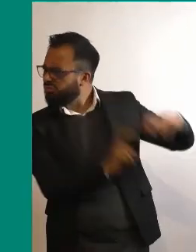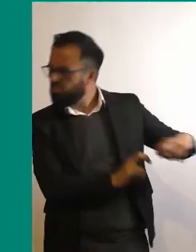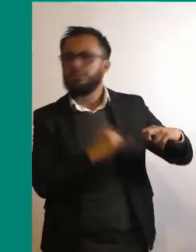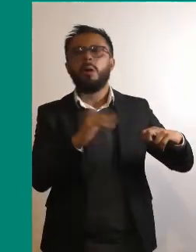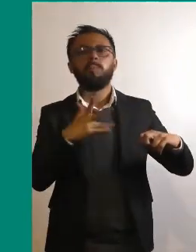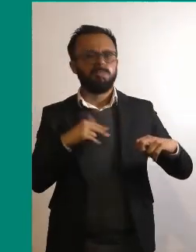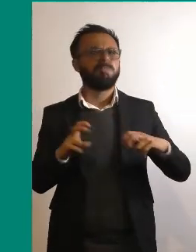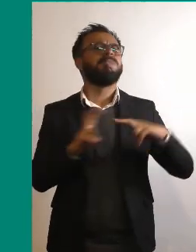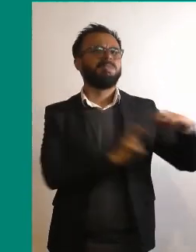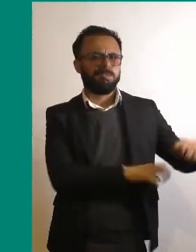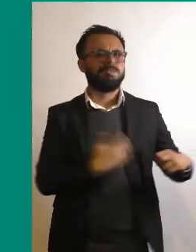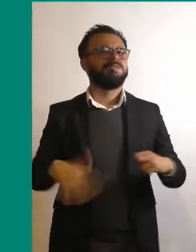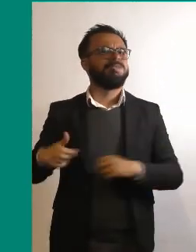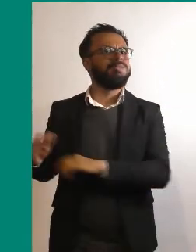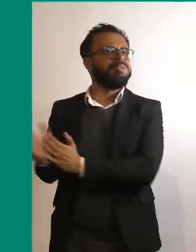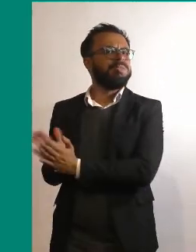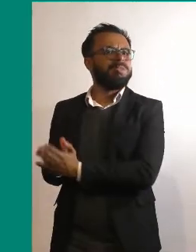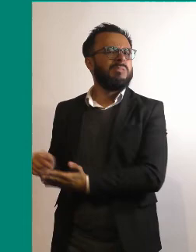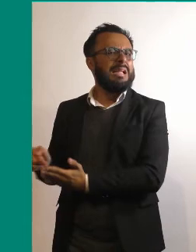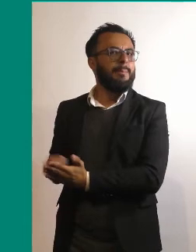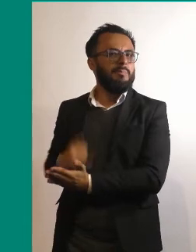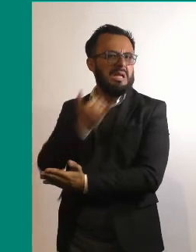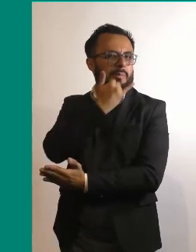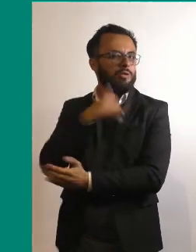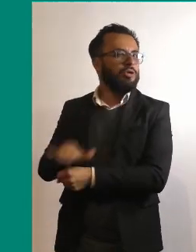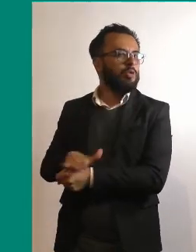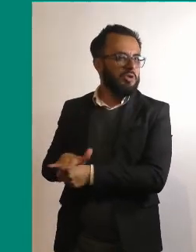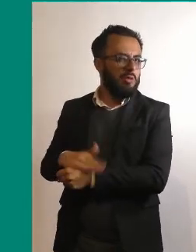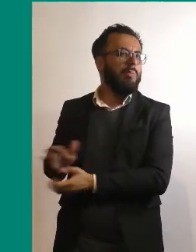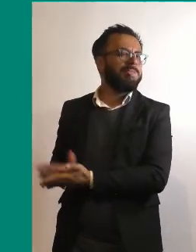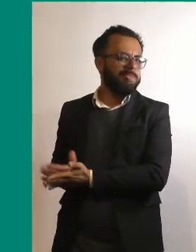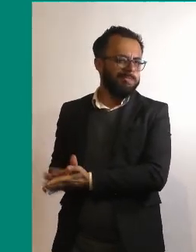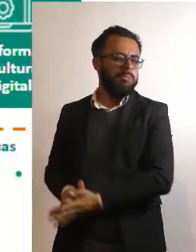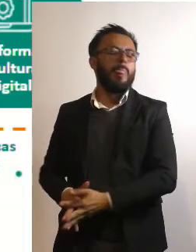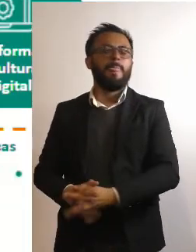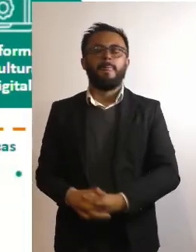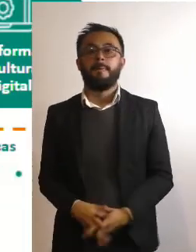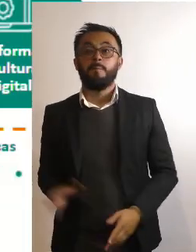respecto. En temas administrativos y financieros, siguiente.